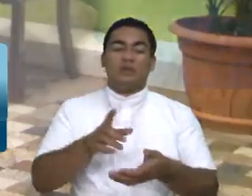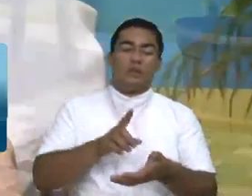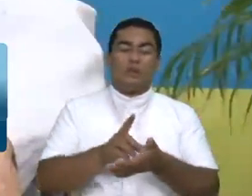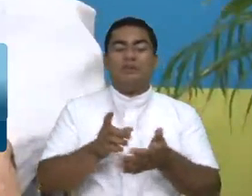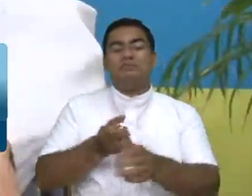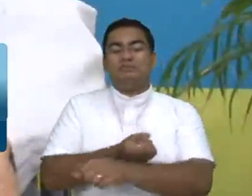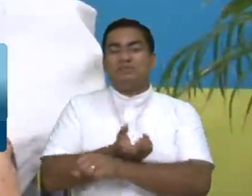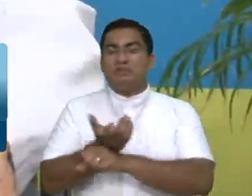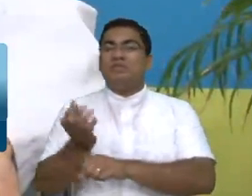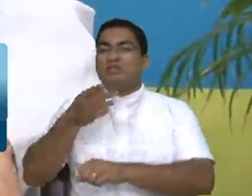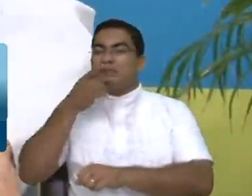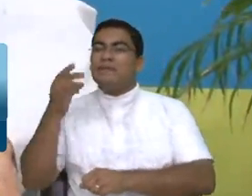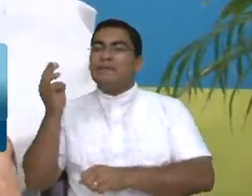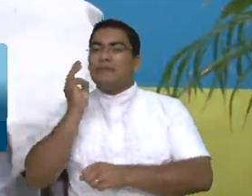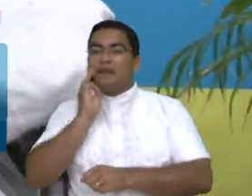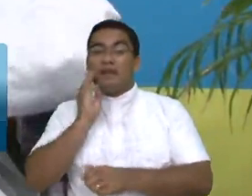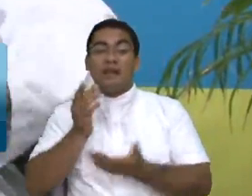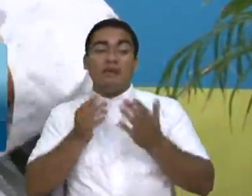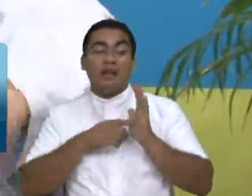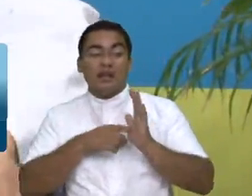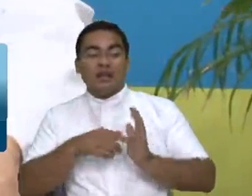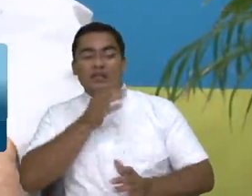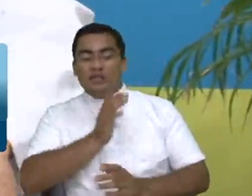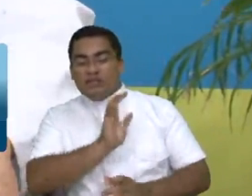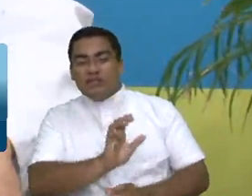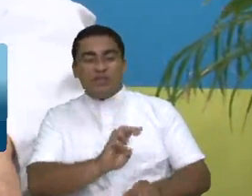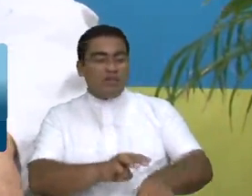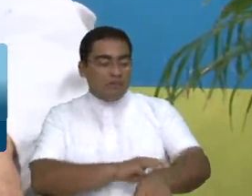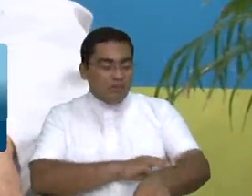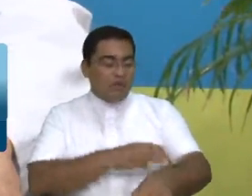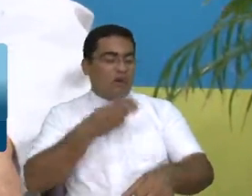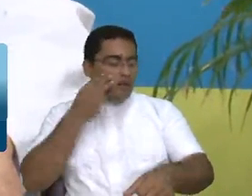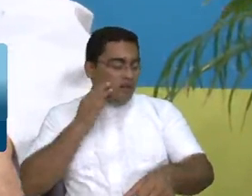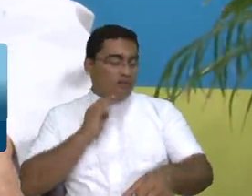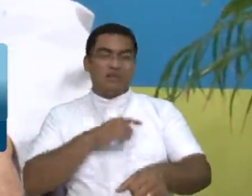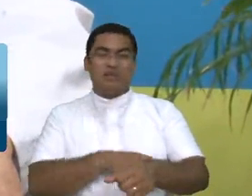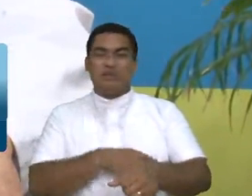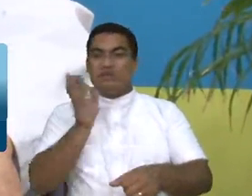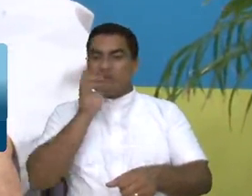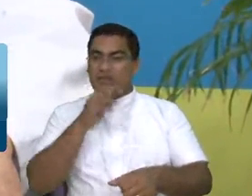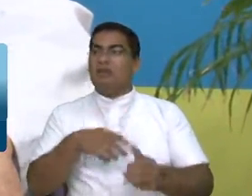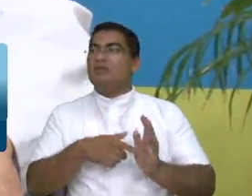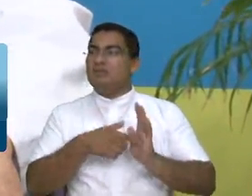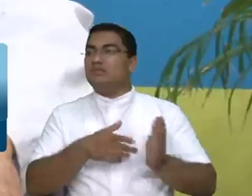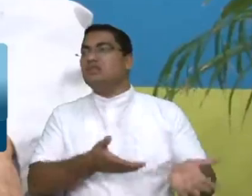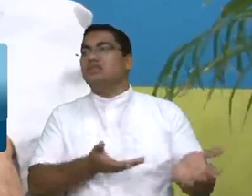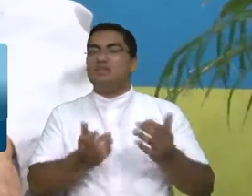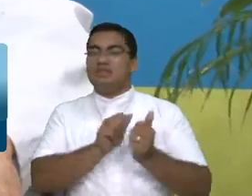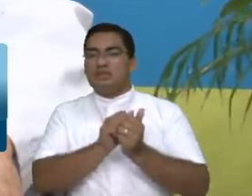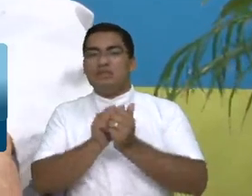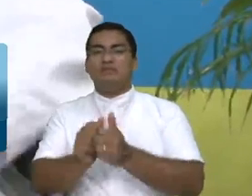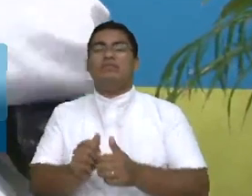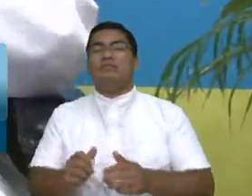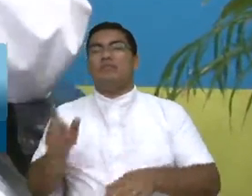y recomienda a los padres que si miran algunos morados o sangrados que no se consideran normales, hay que llevar al niño a consulta,